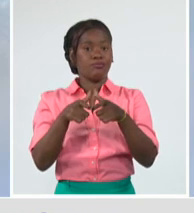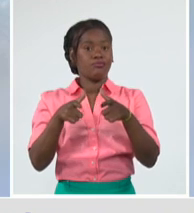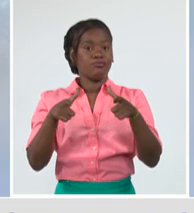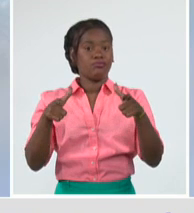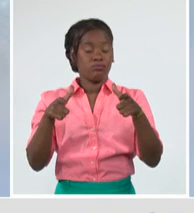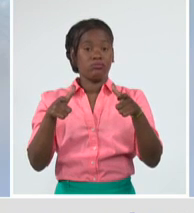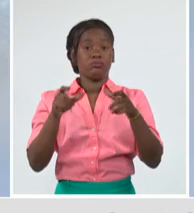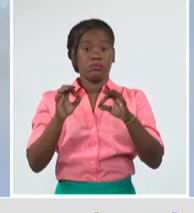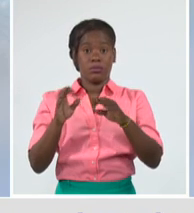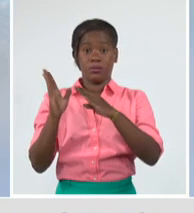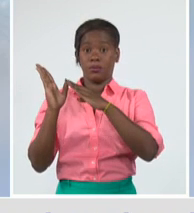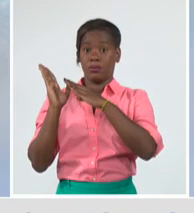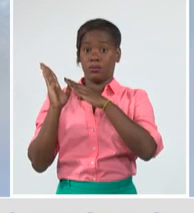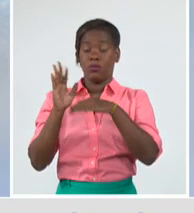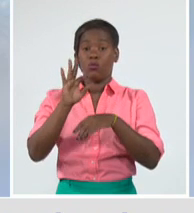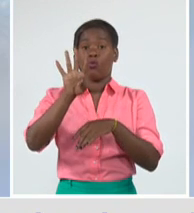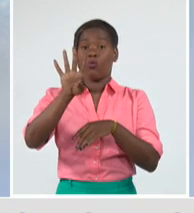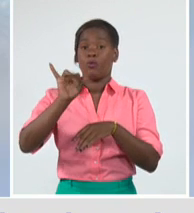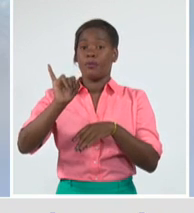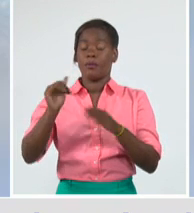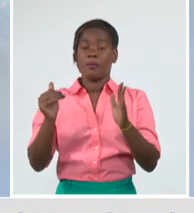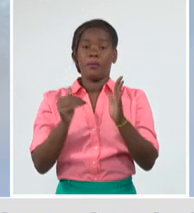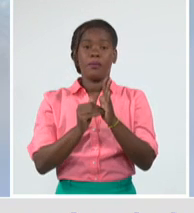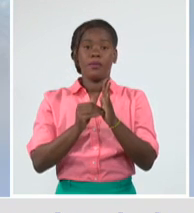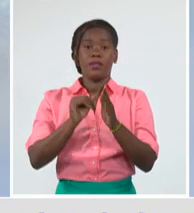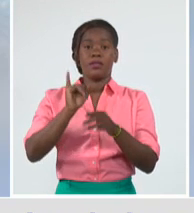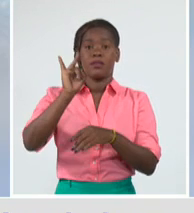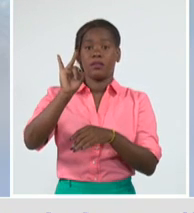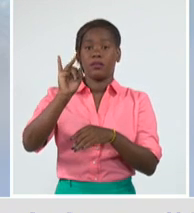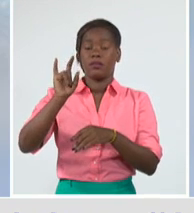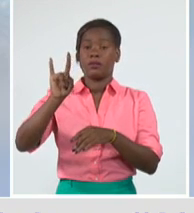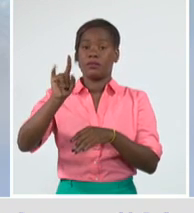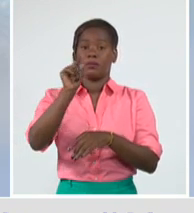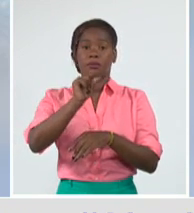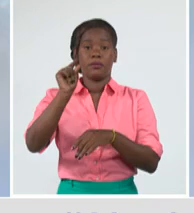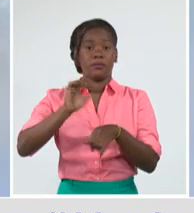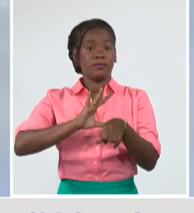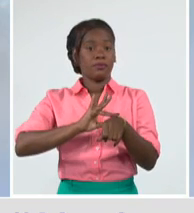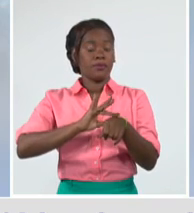día de ayer, 46.079 pacientes con COVID,